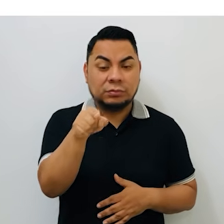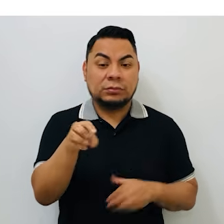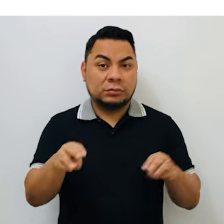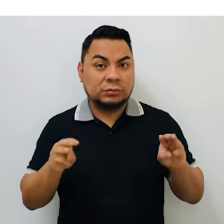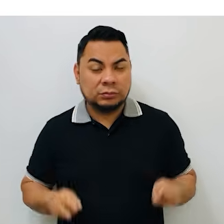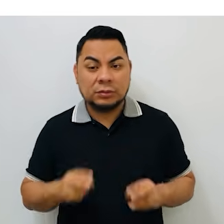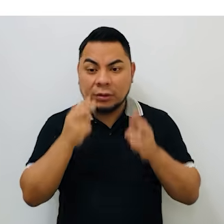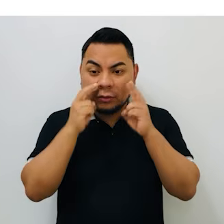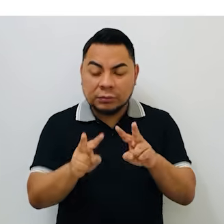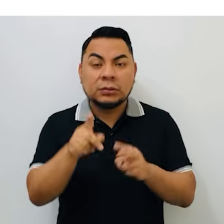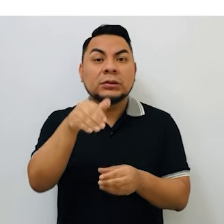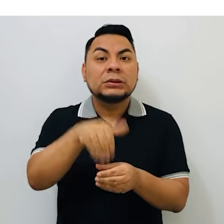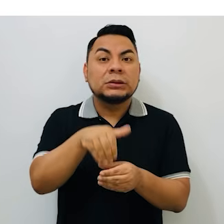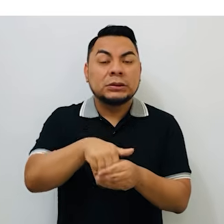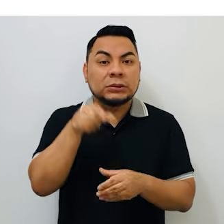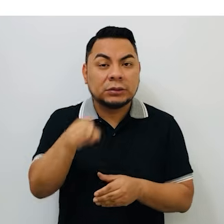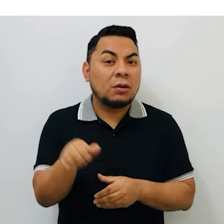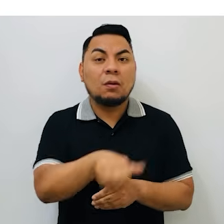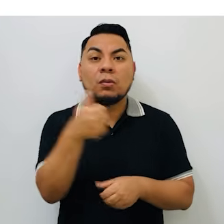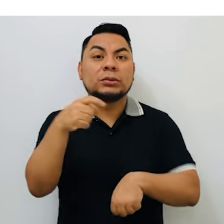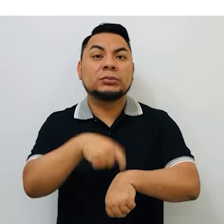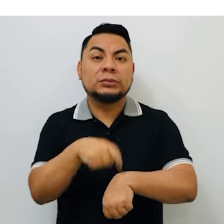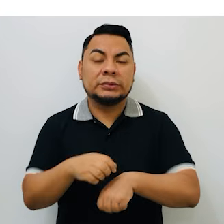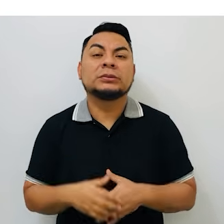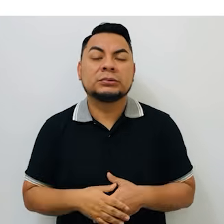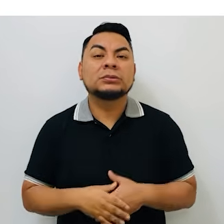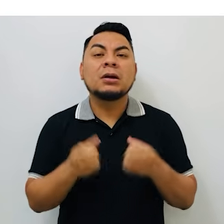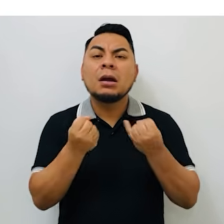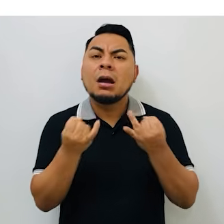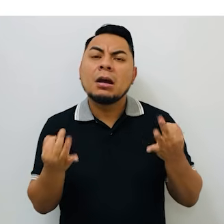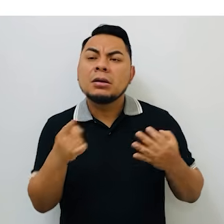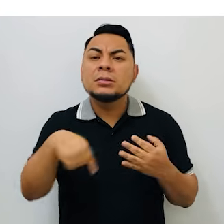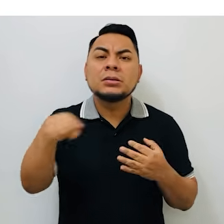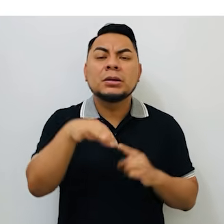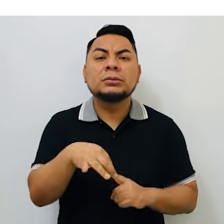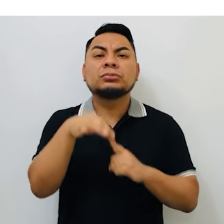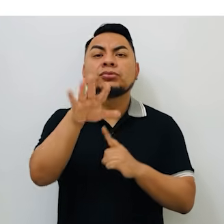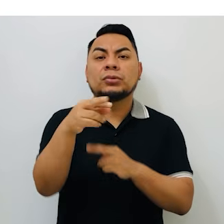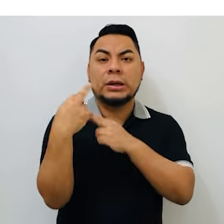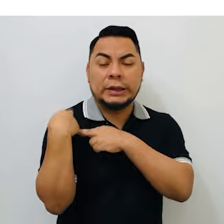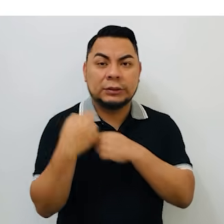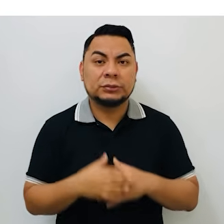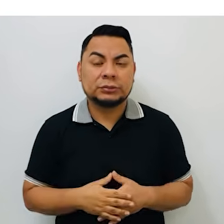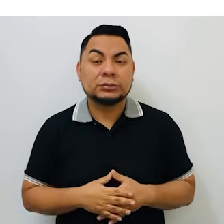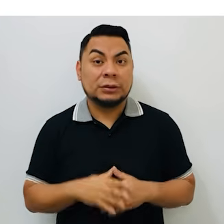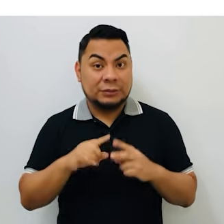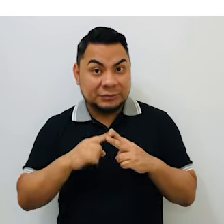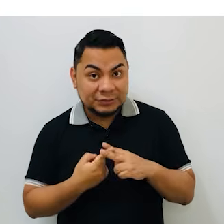presidenta o presidente, verás que en la instalación y en otros momentos, algunas serán exclusivas de tu